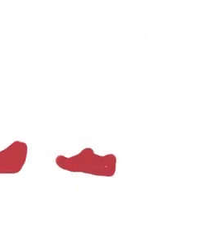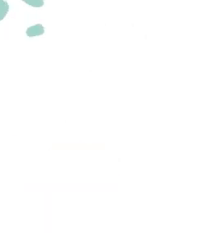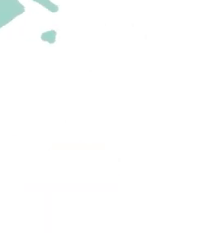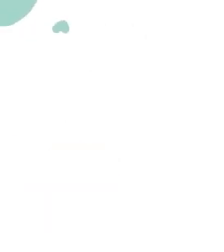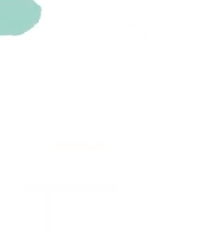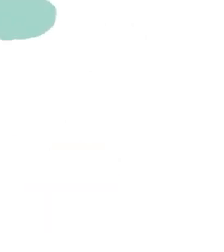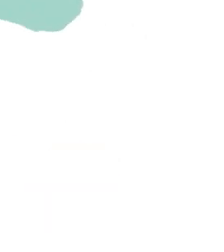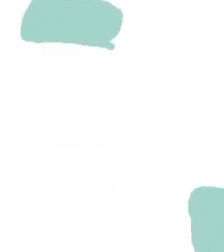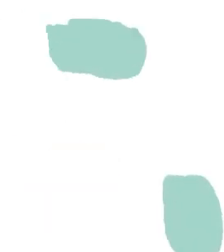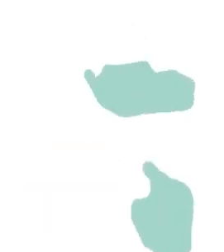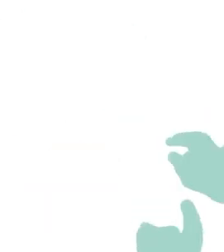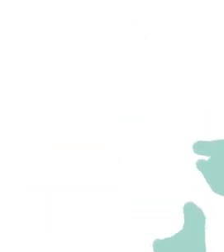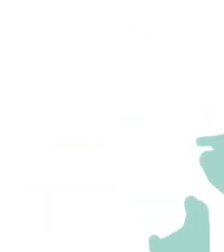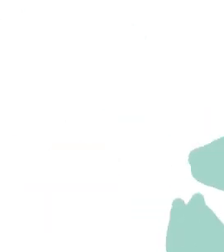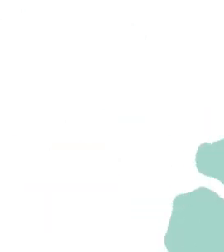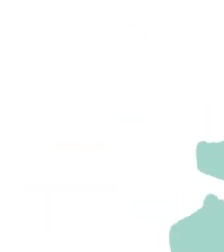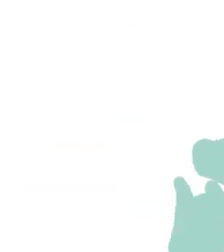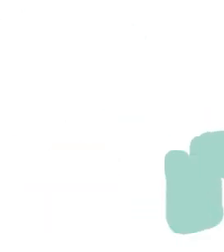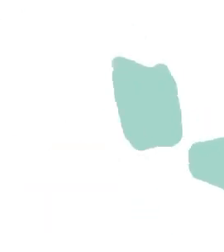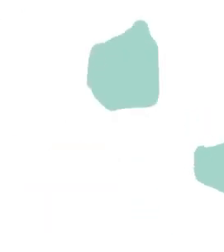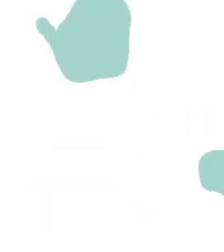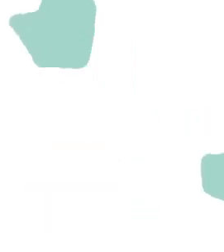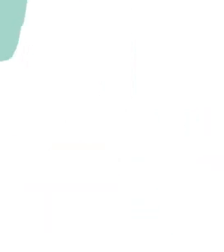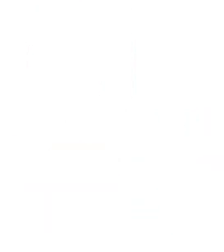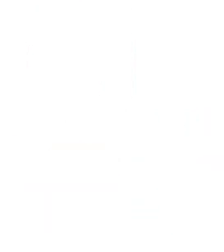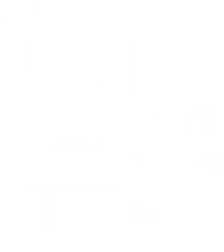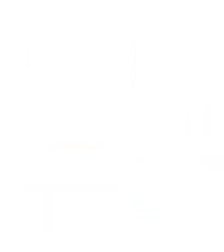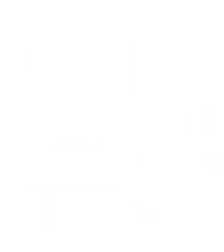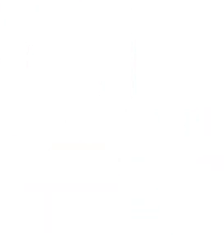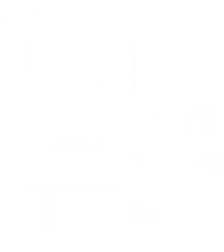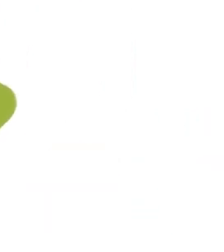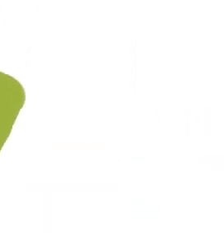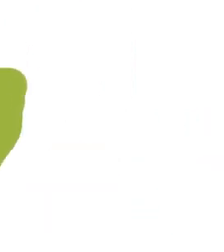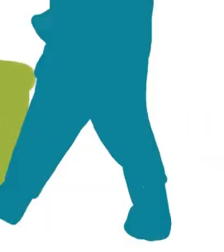Que la vida pase en el rodaje.